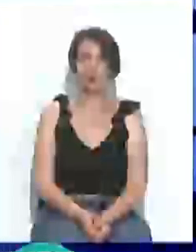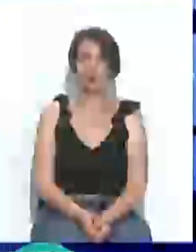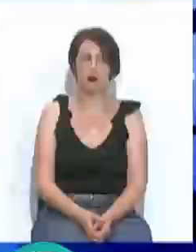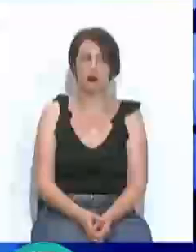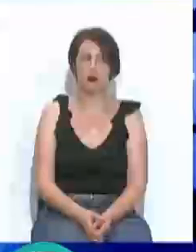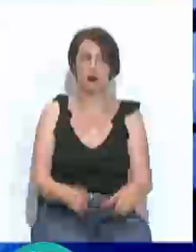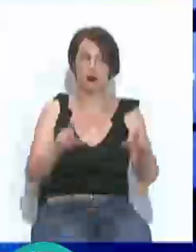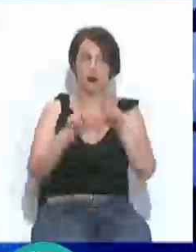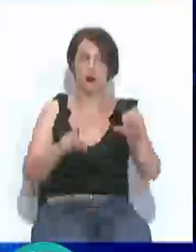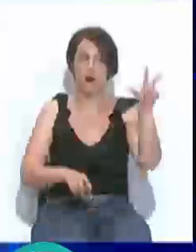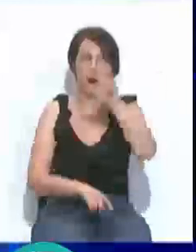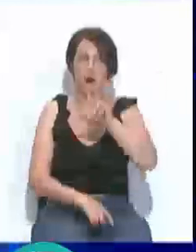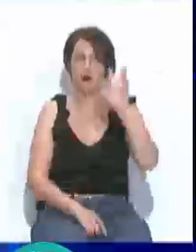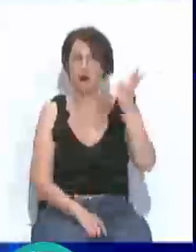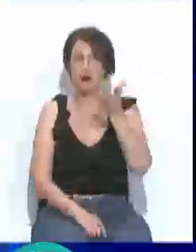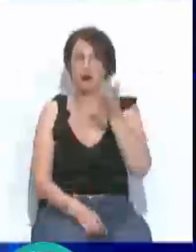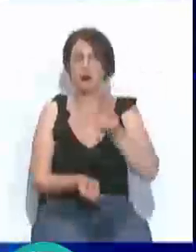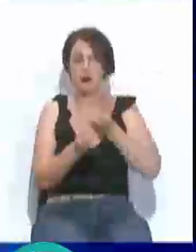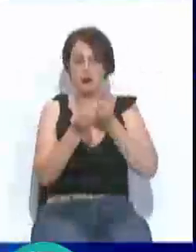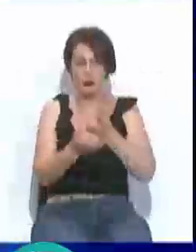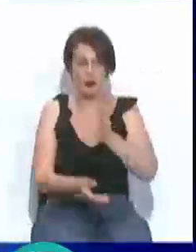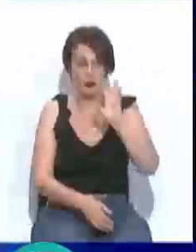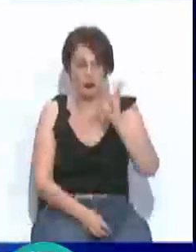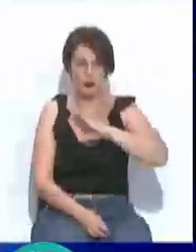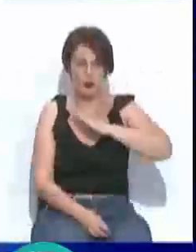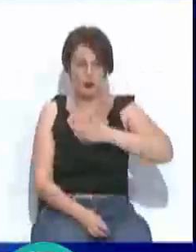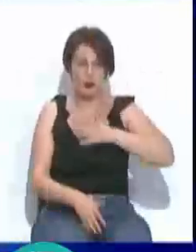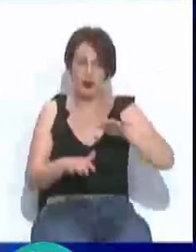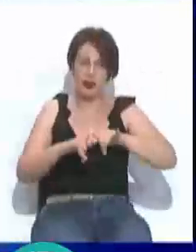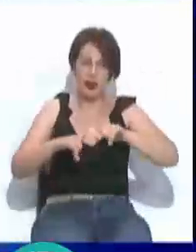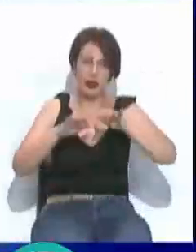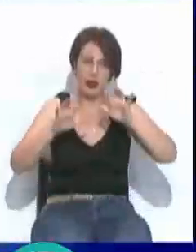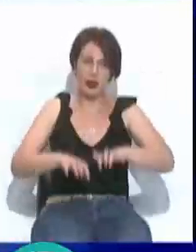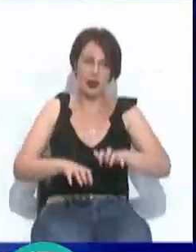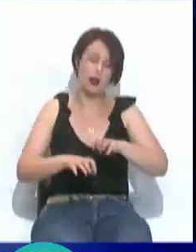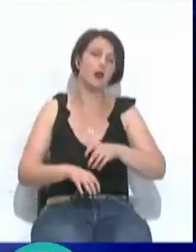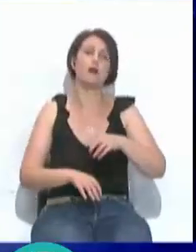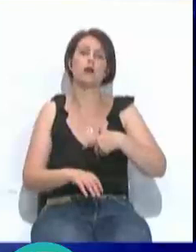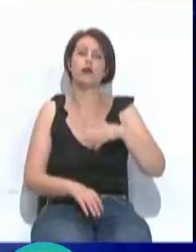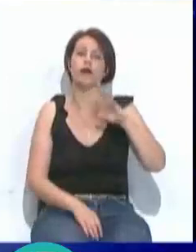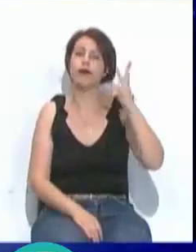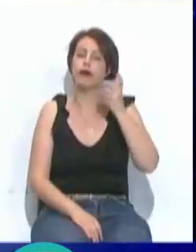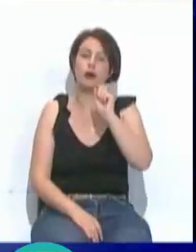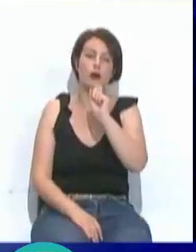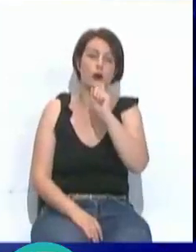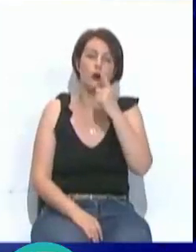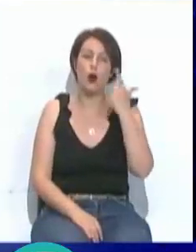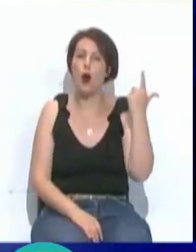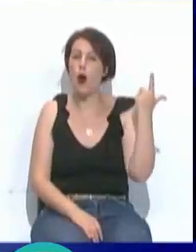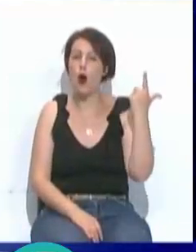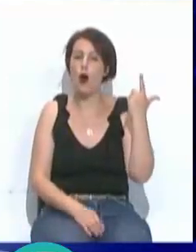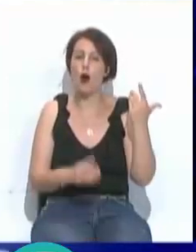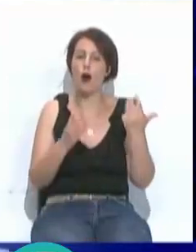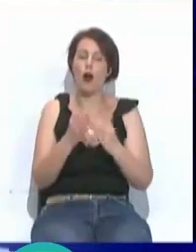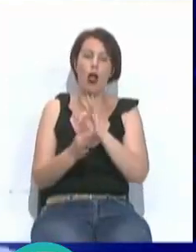La Agencia Estatal de Meteorología informa de un tiempo para mañana en la bahía de Cádiz, con cielos despejados durante toda la